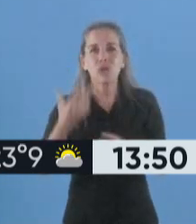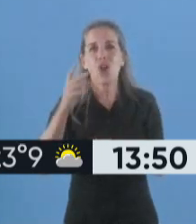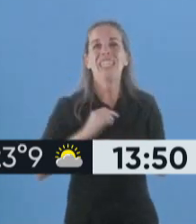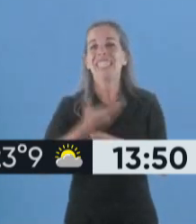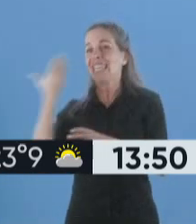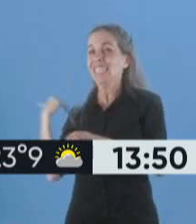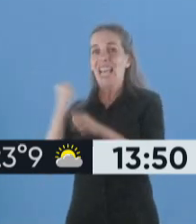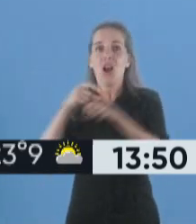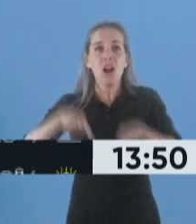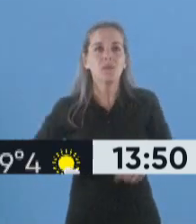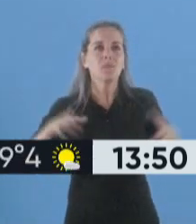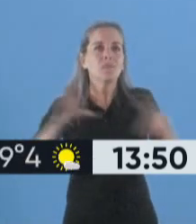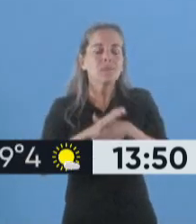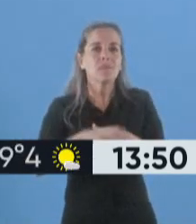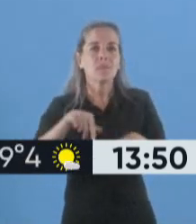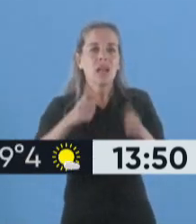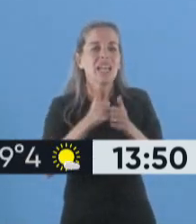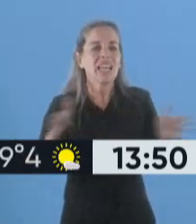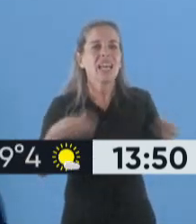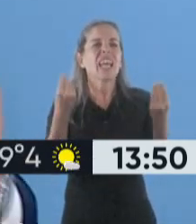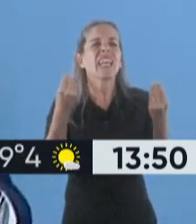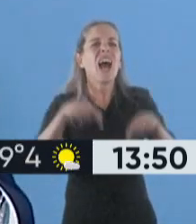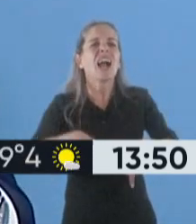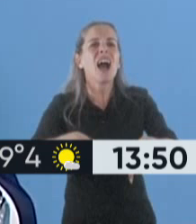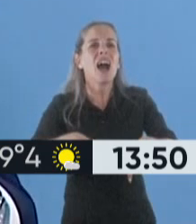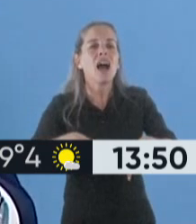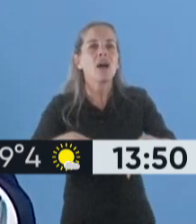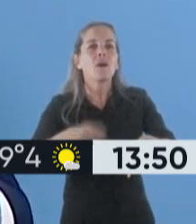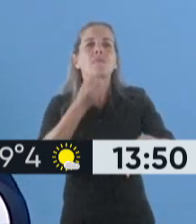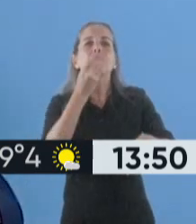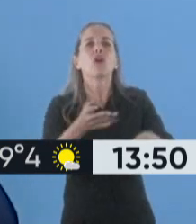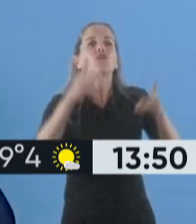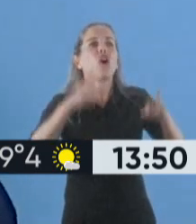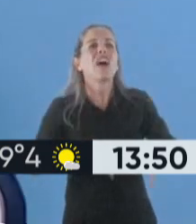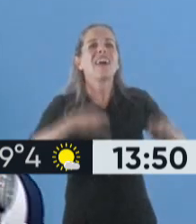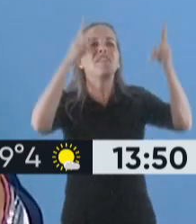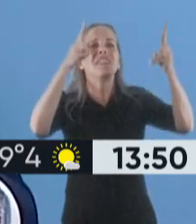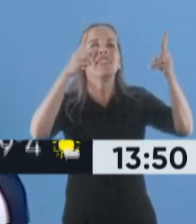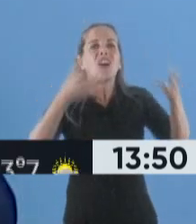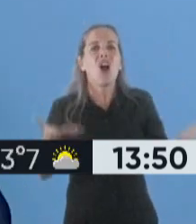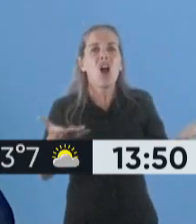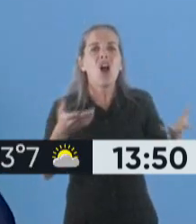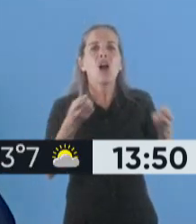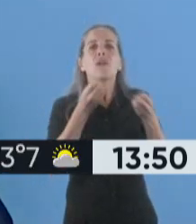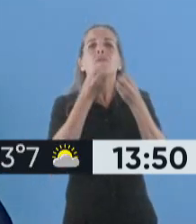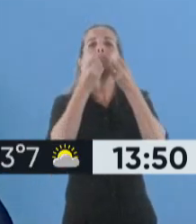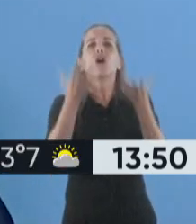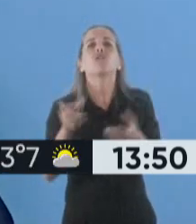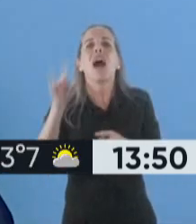día, ¿qué estamos inaugurando acá? Un maravilloso edificio de una maravillosa